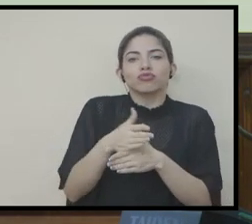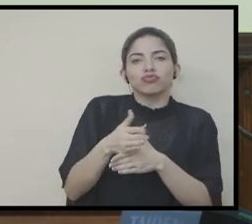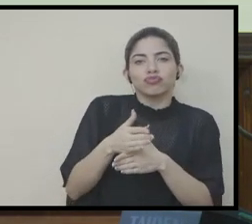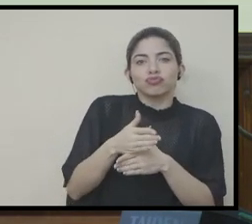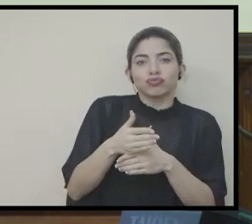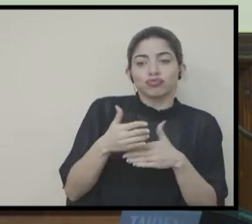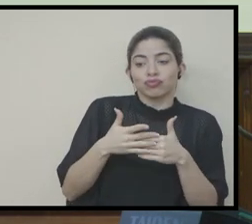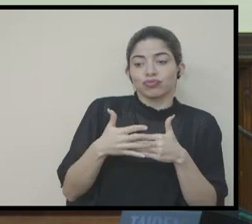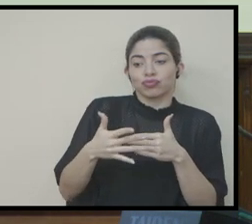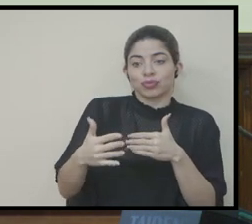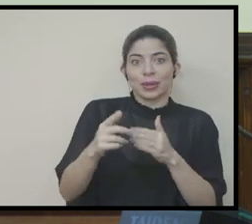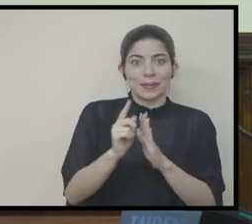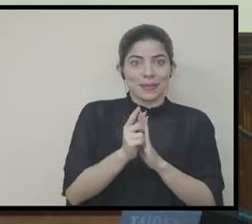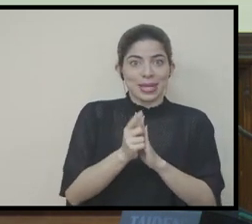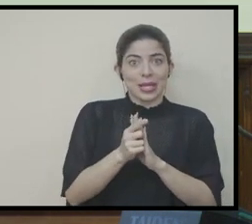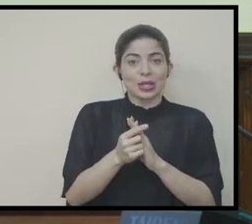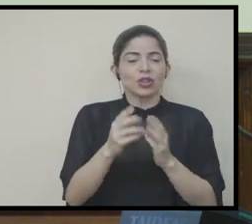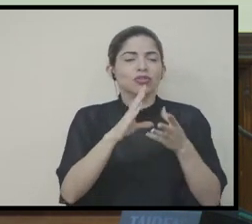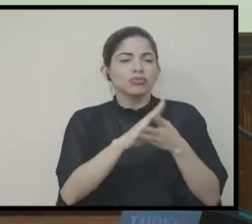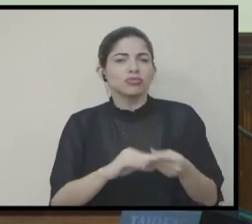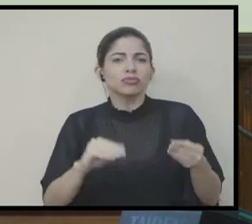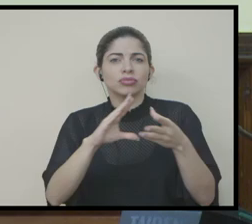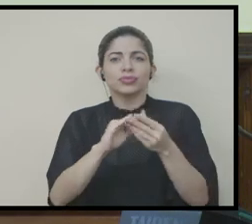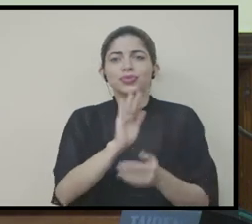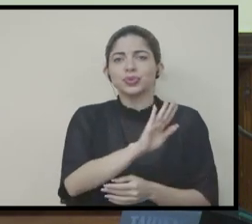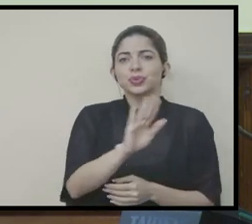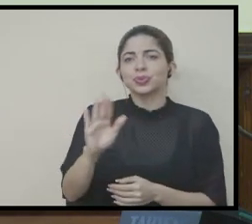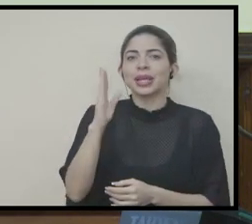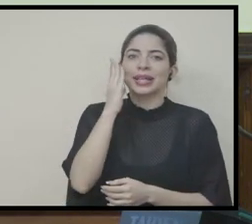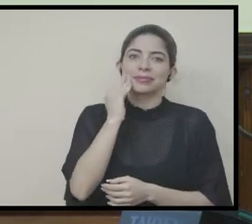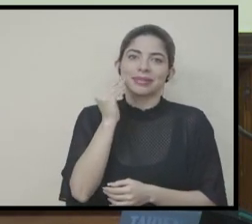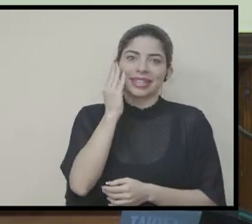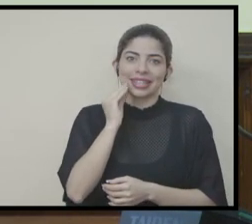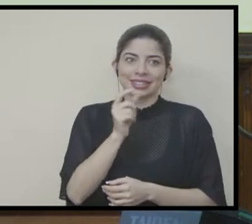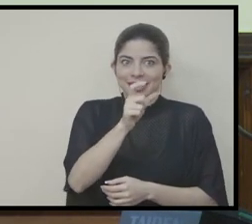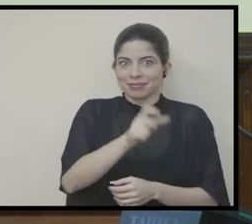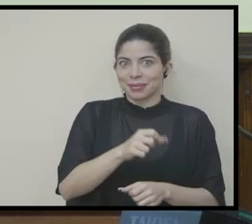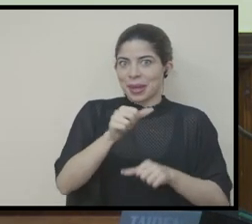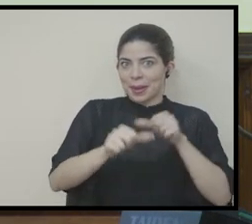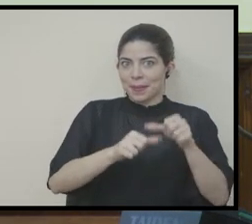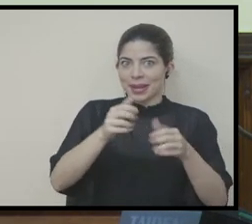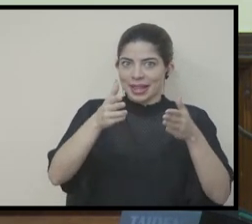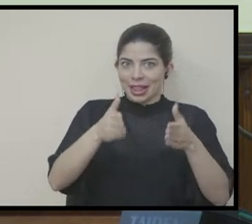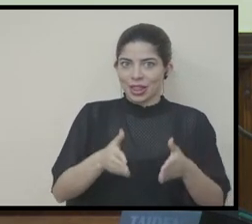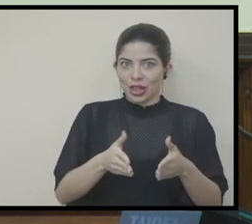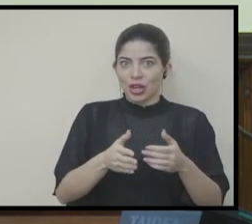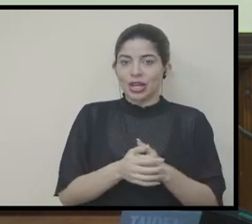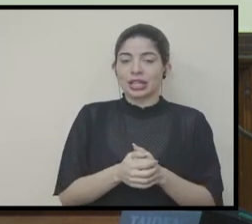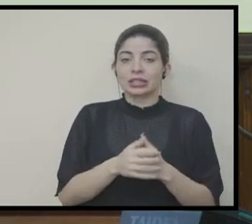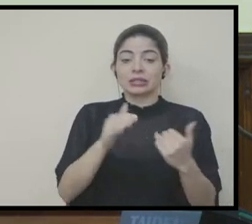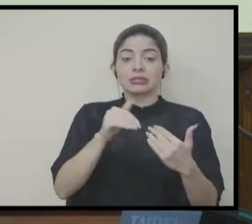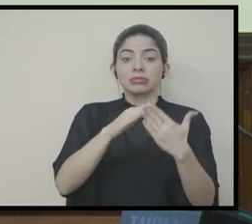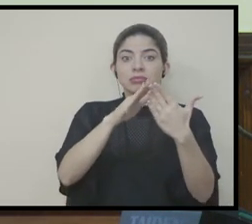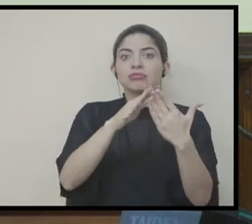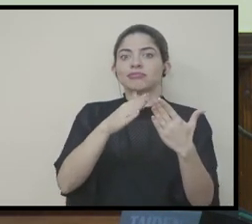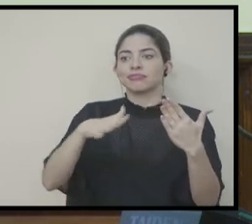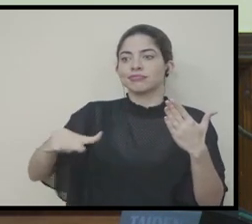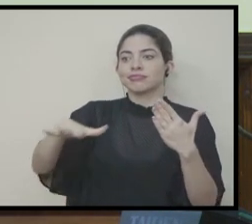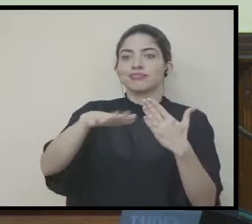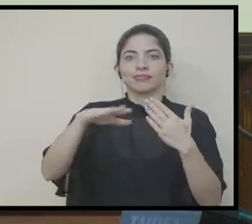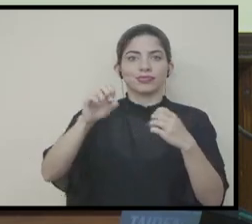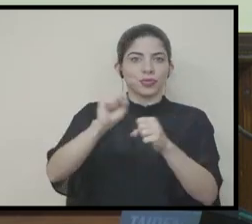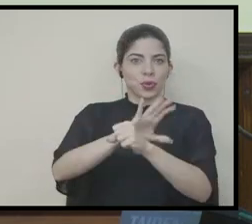los próximos minutos sus experiencias como emprendedores y emprendedoras de cara al